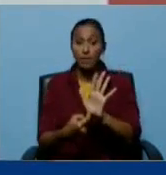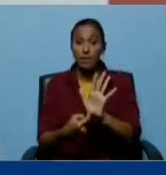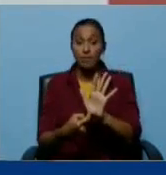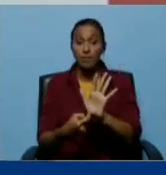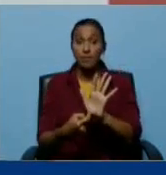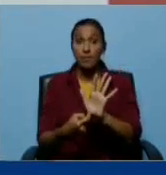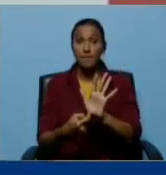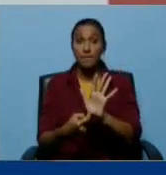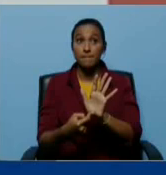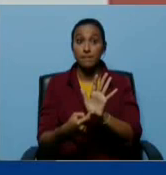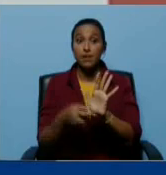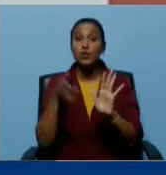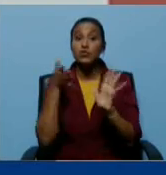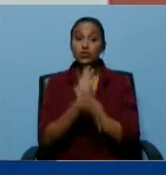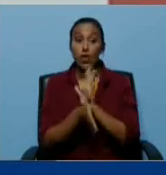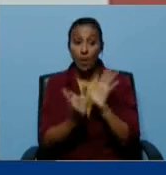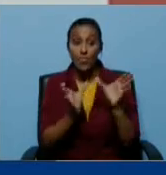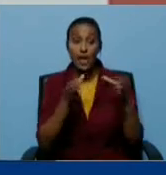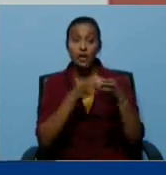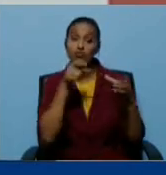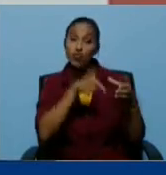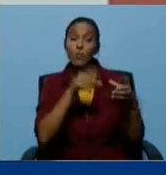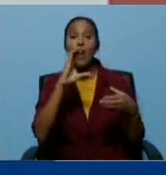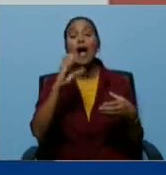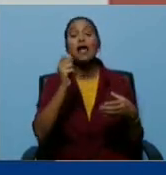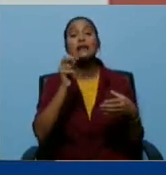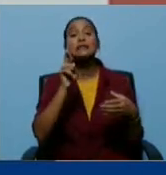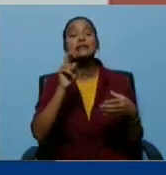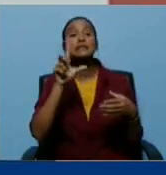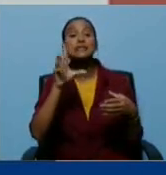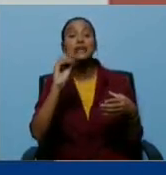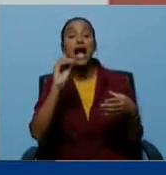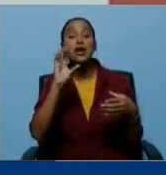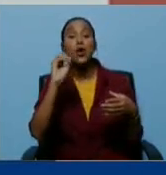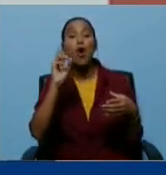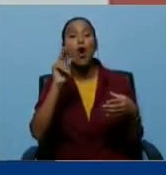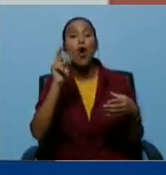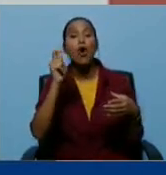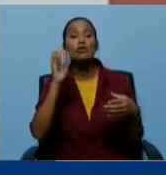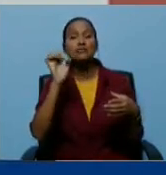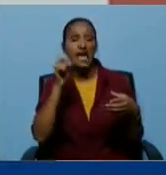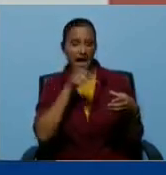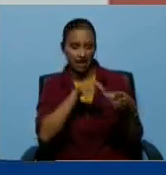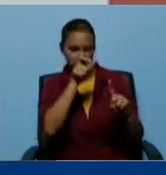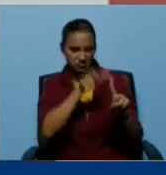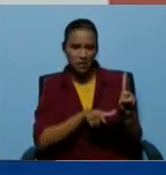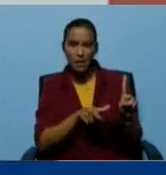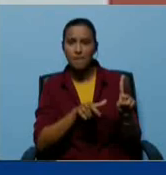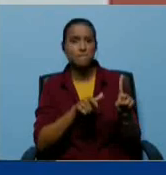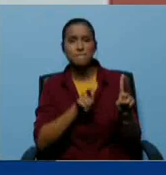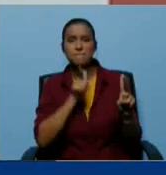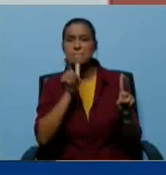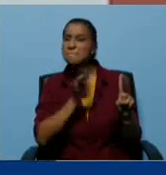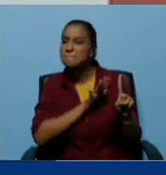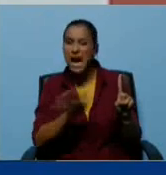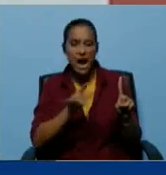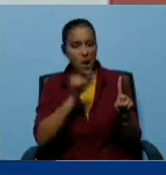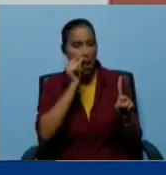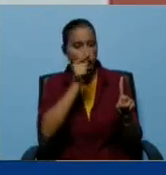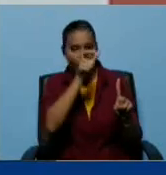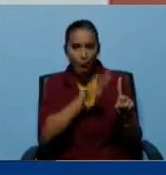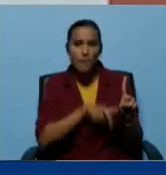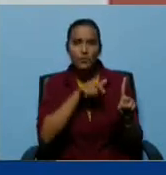de la piltrafa humana Carlos Ortega. Es una piltrafa humana. Usado, recontrausado,